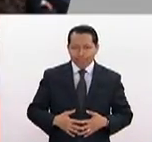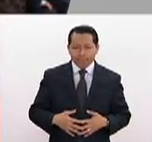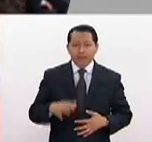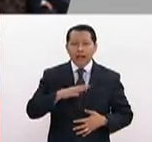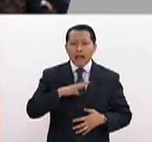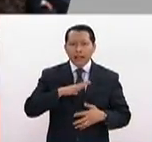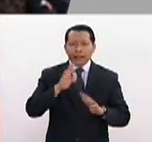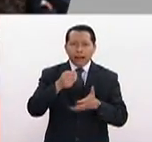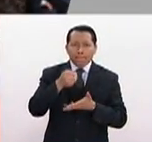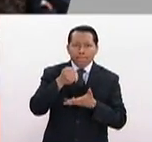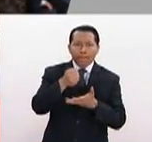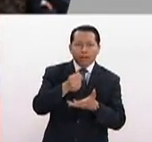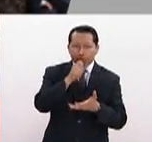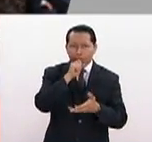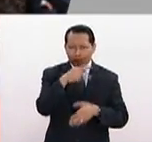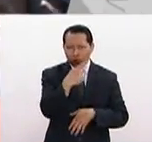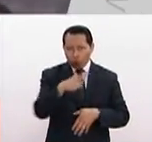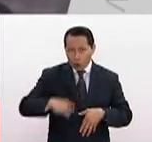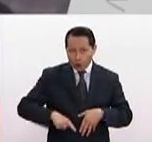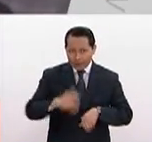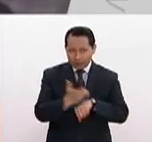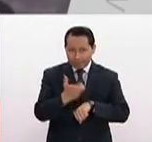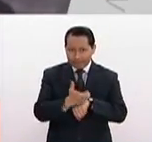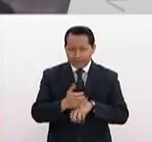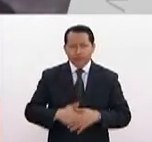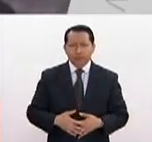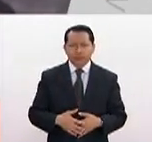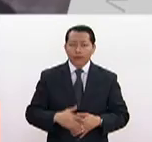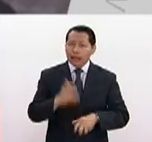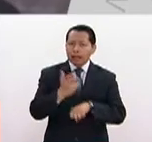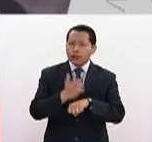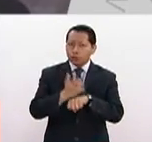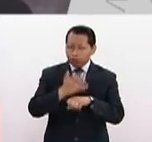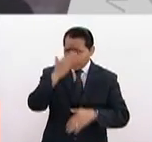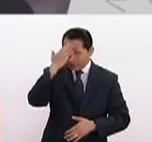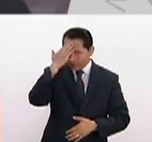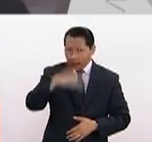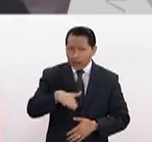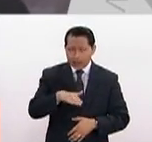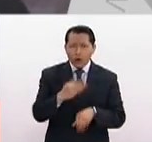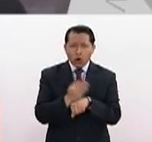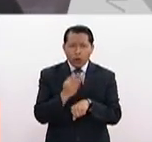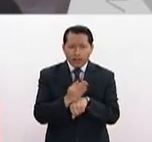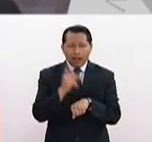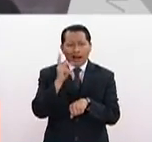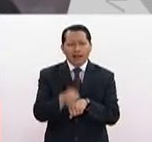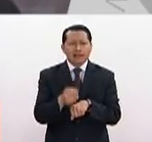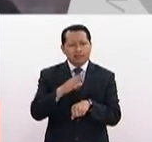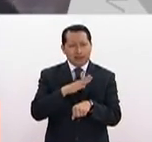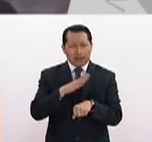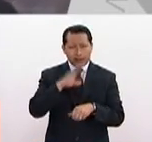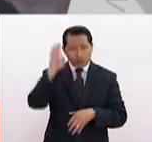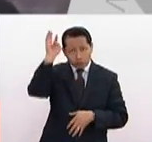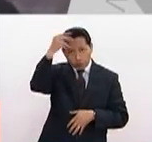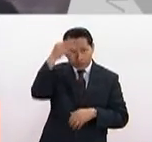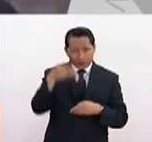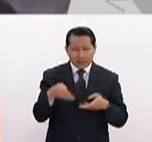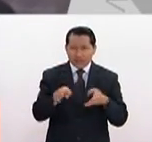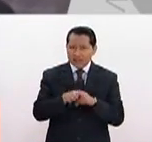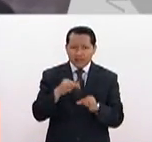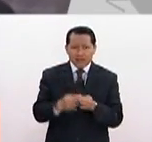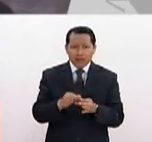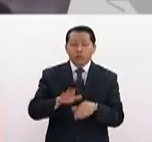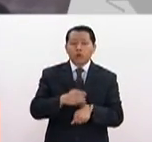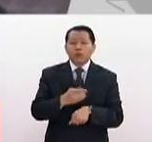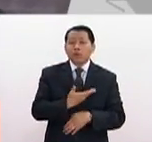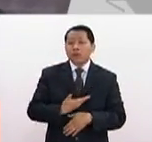cierre presupuestal del gobierno estadounidense. Estados Unidos sabe que este es el cierre de Trump. Solo el presidente